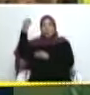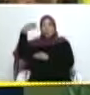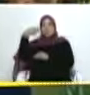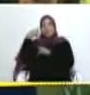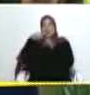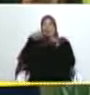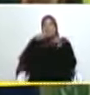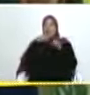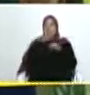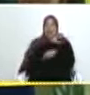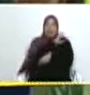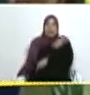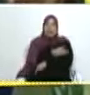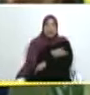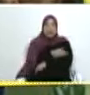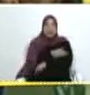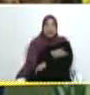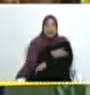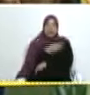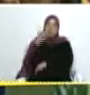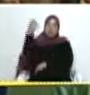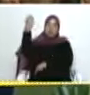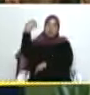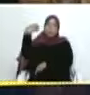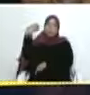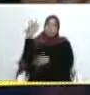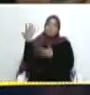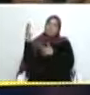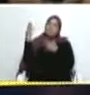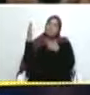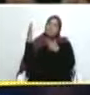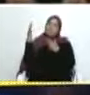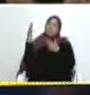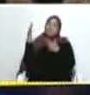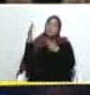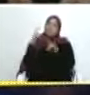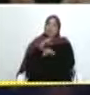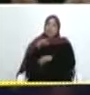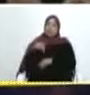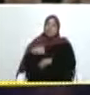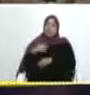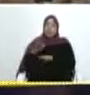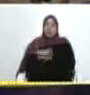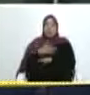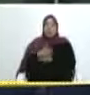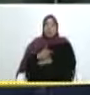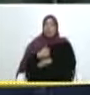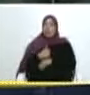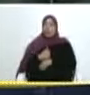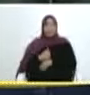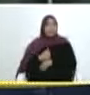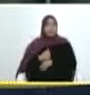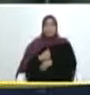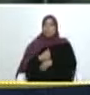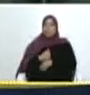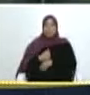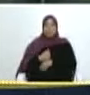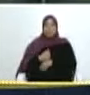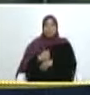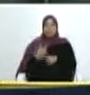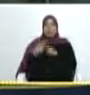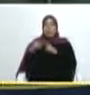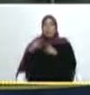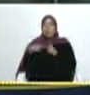alternativas. Es importante que el mundo sepa lo que dice la vicepresidenta. Nosotros no somos el culpable de lo que está pasando. La fuente